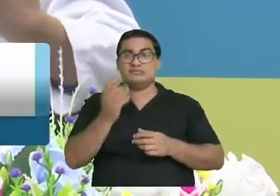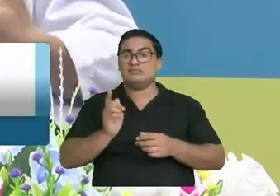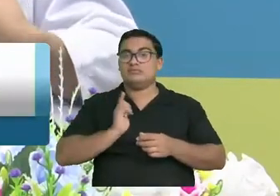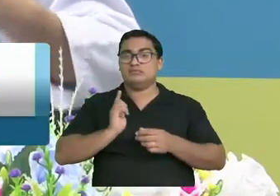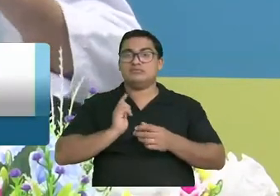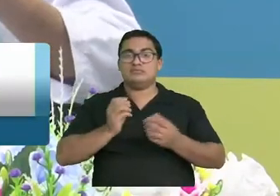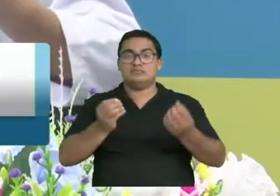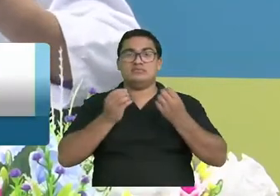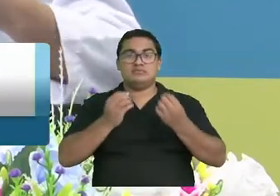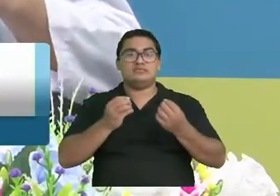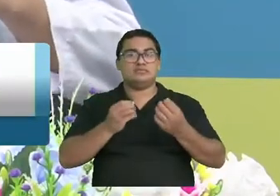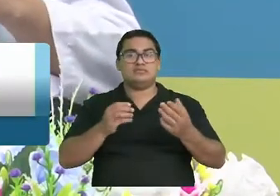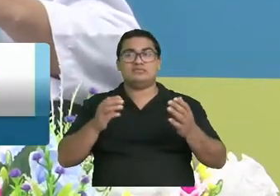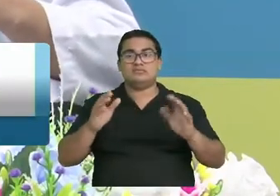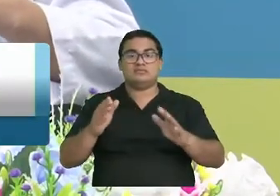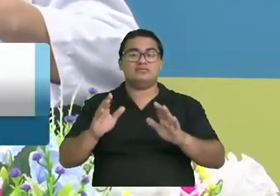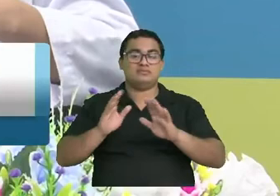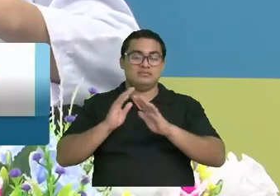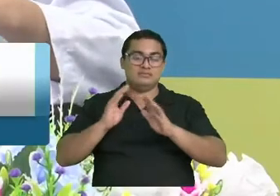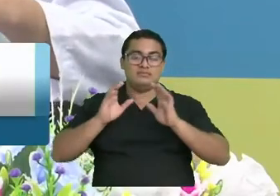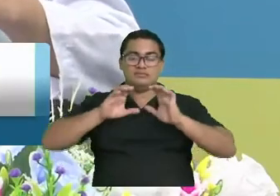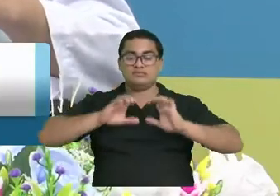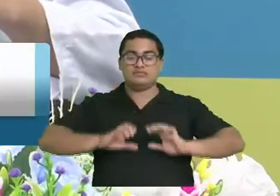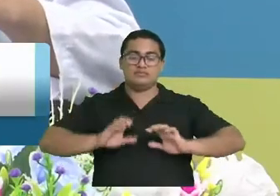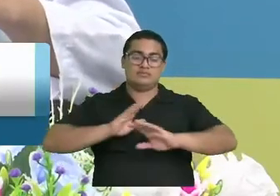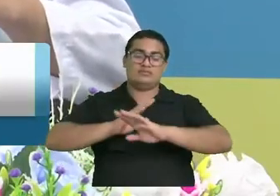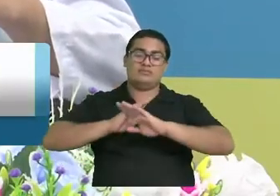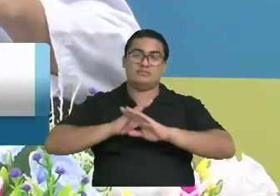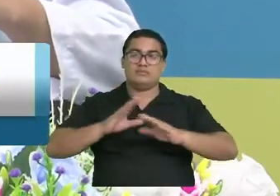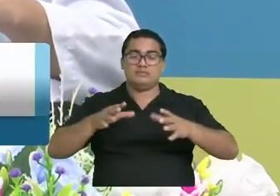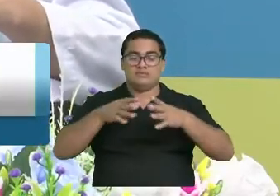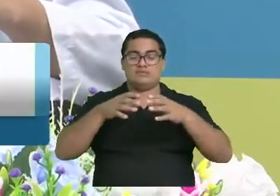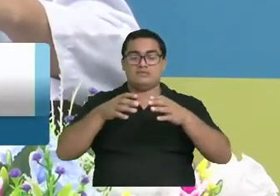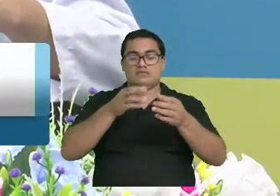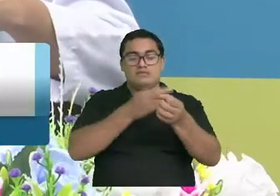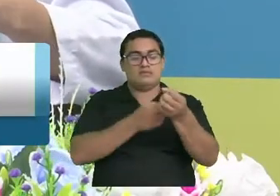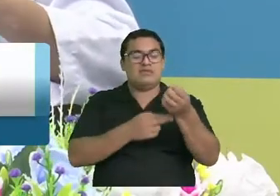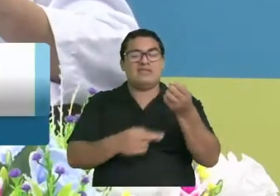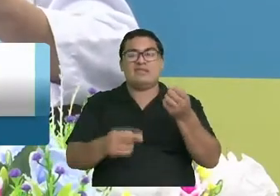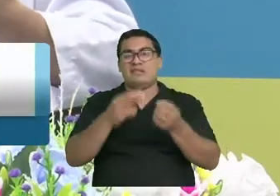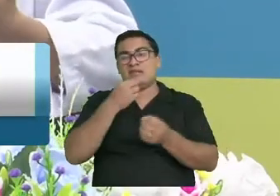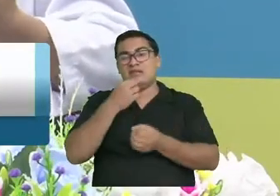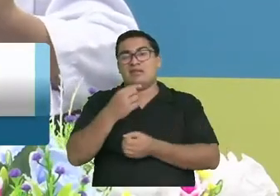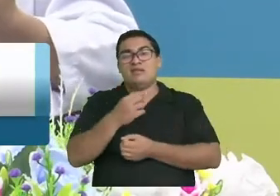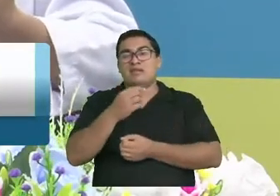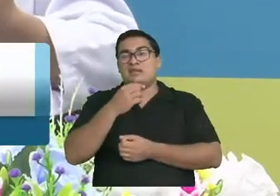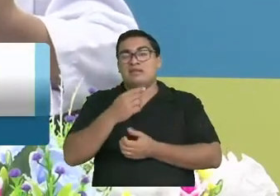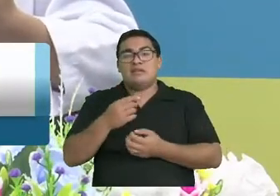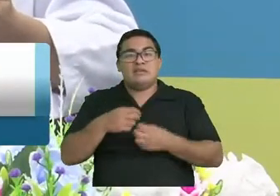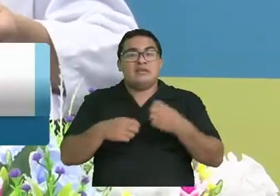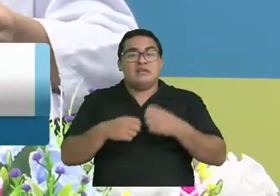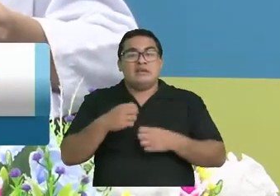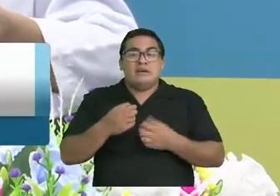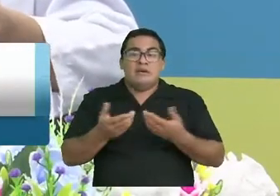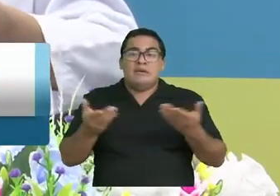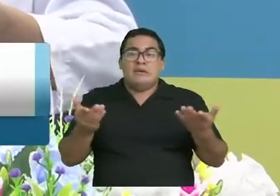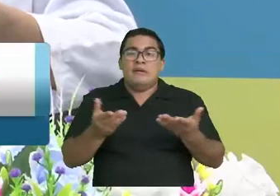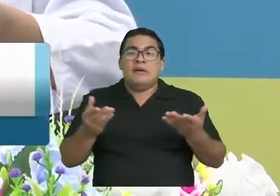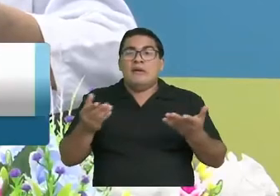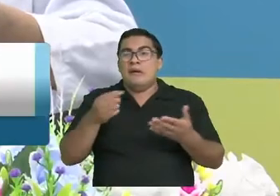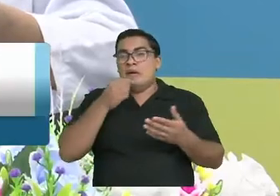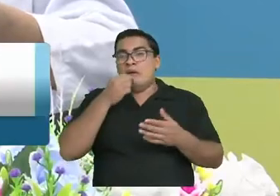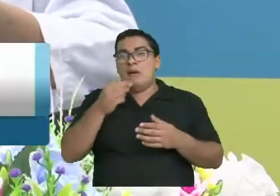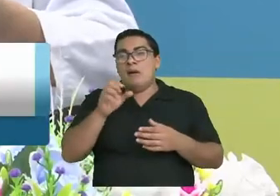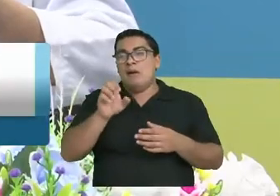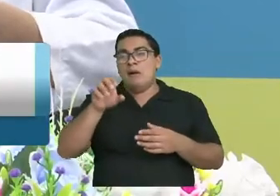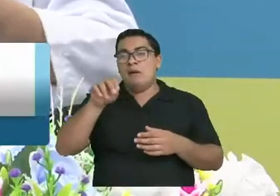muchos anticuerpos y esos anticuerpos se depositan en el endotelio de los vasos sanguíneos ocasionando daño. Eso libera